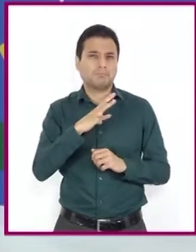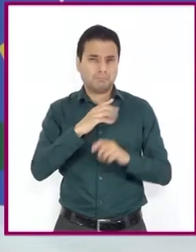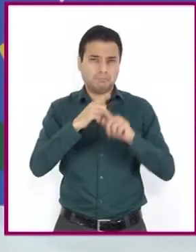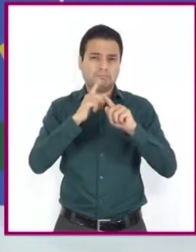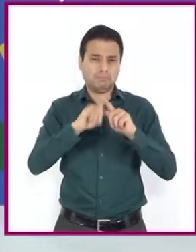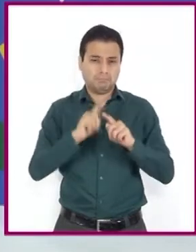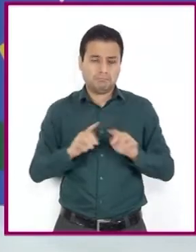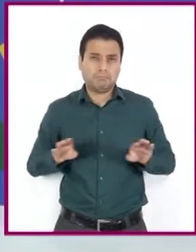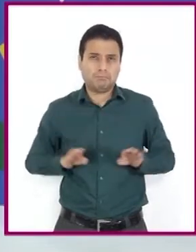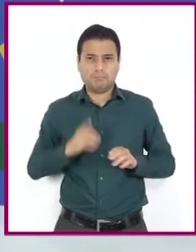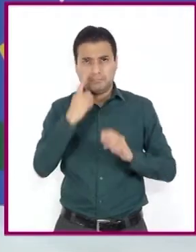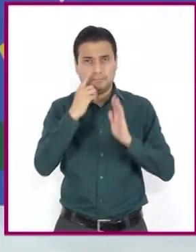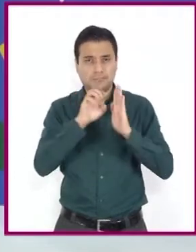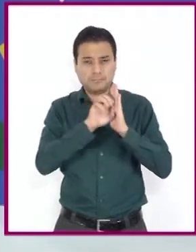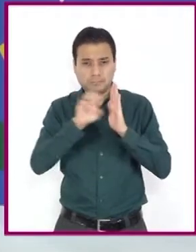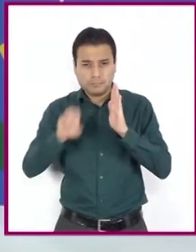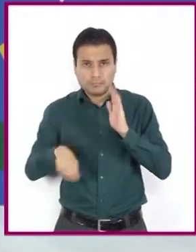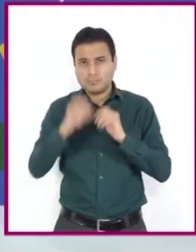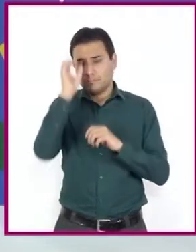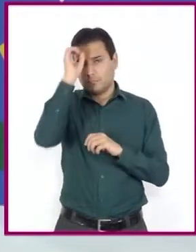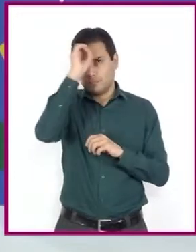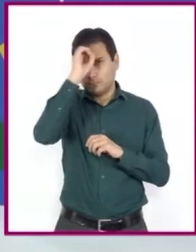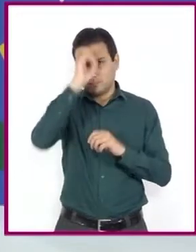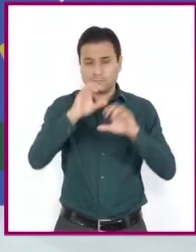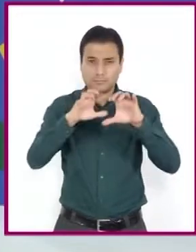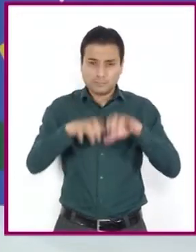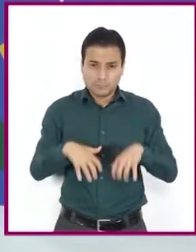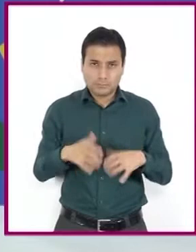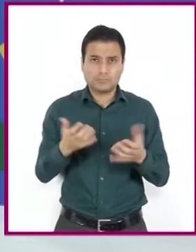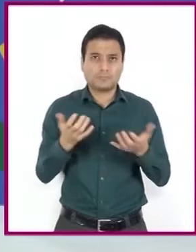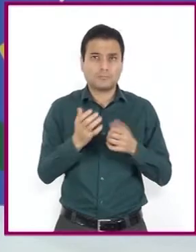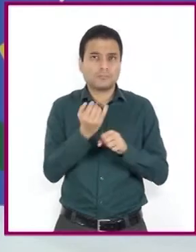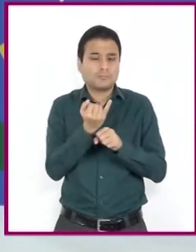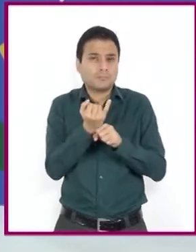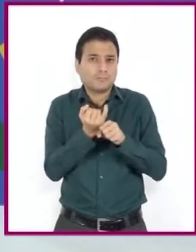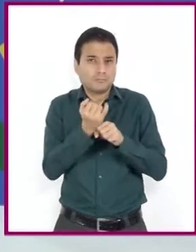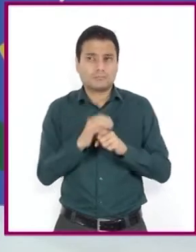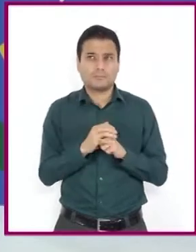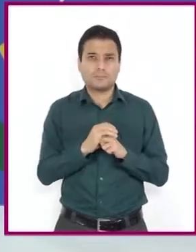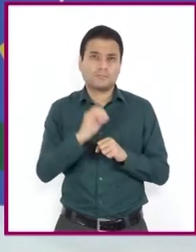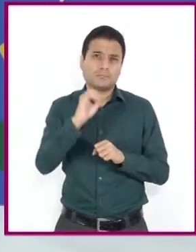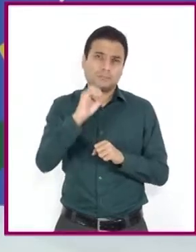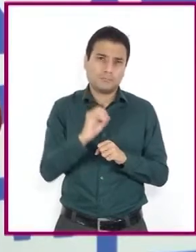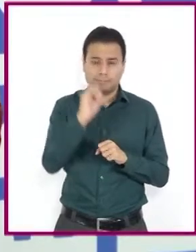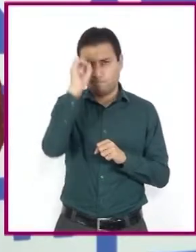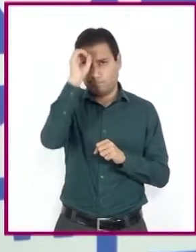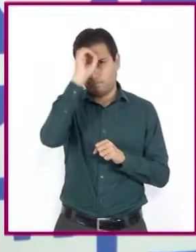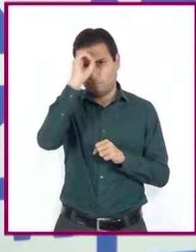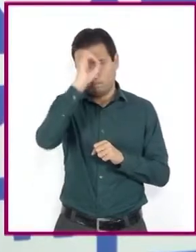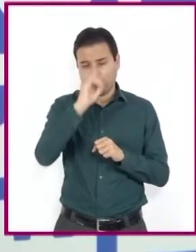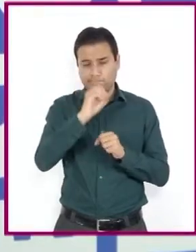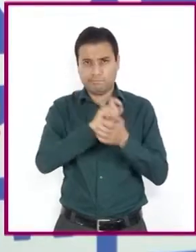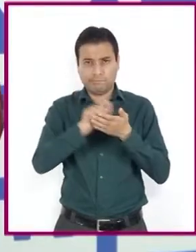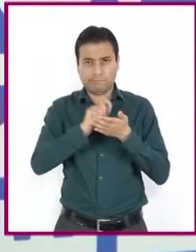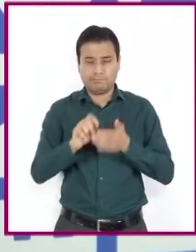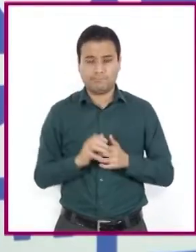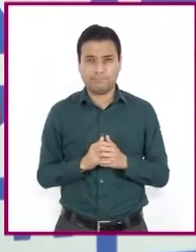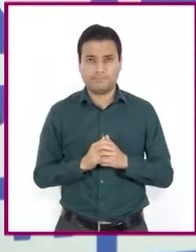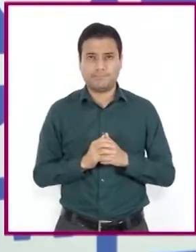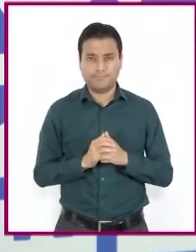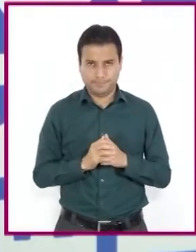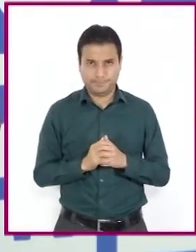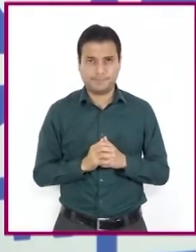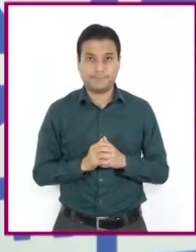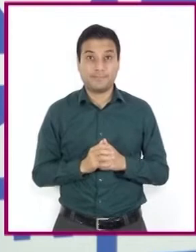argumentativos, como el artículo de opinión, los artículos de investigación o los ensayos. El texto "Las